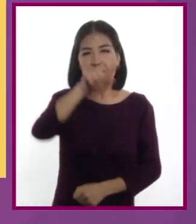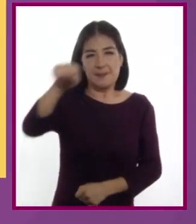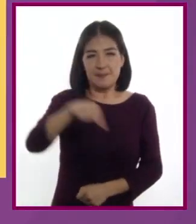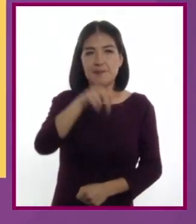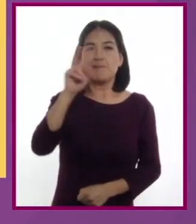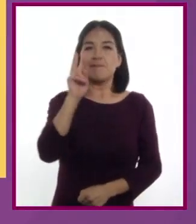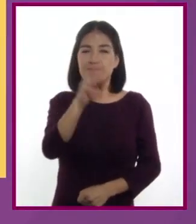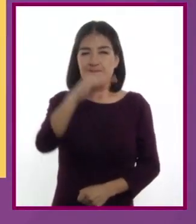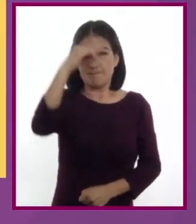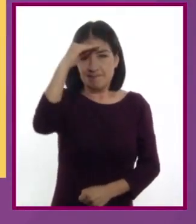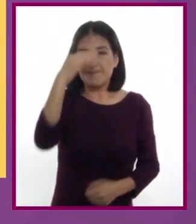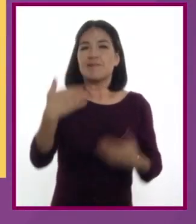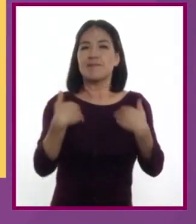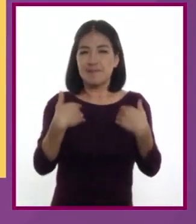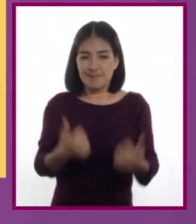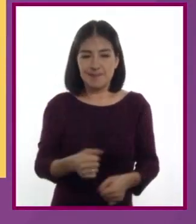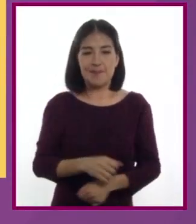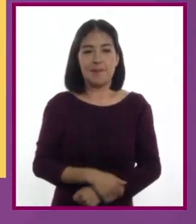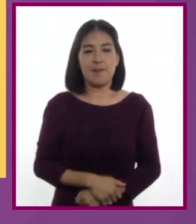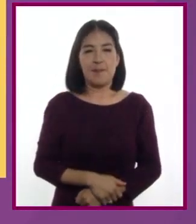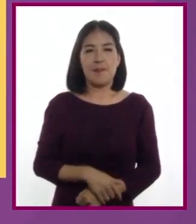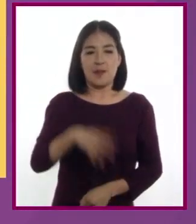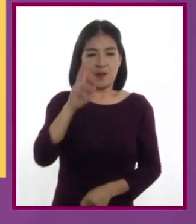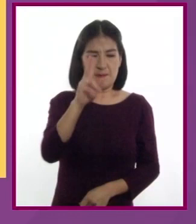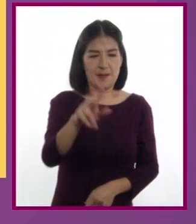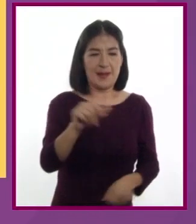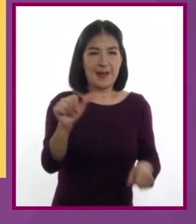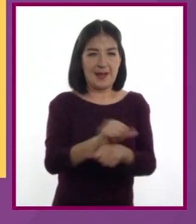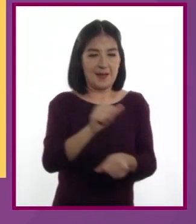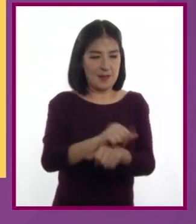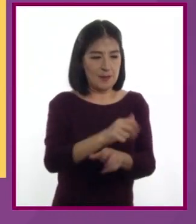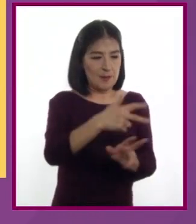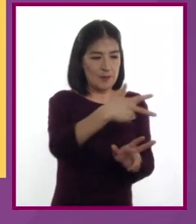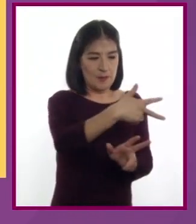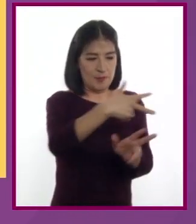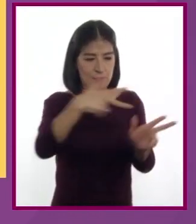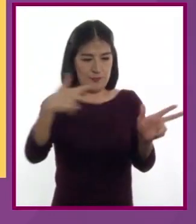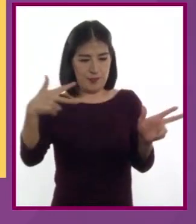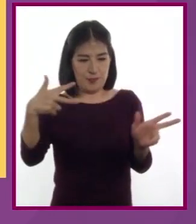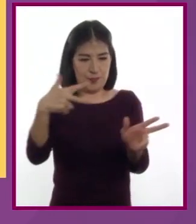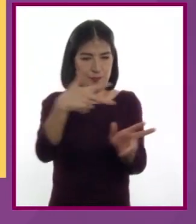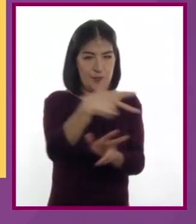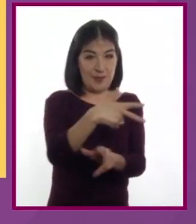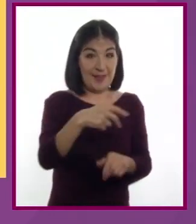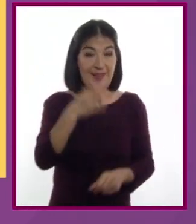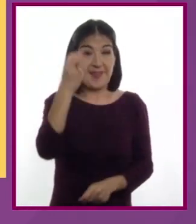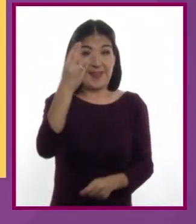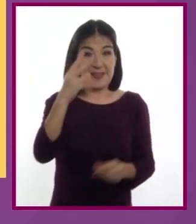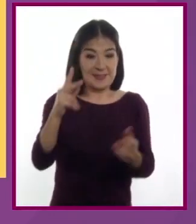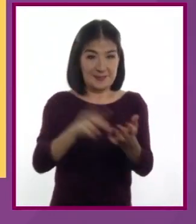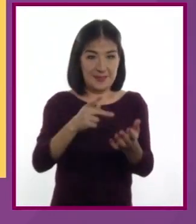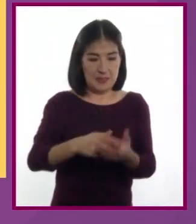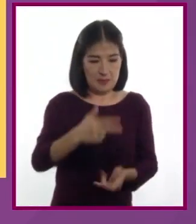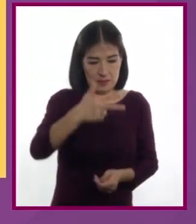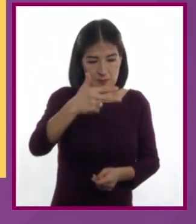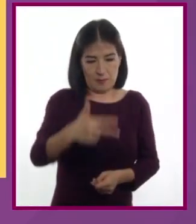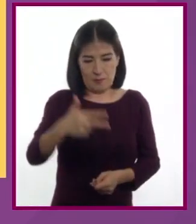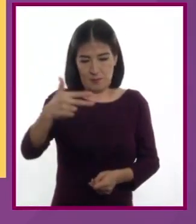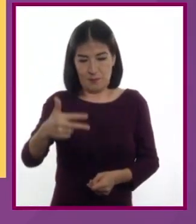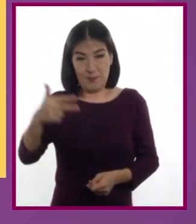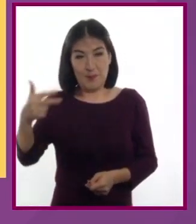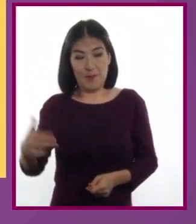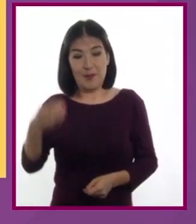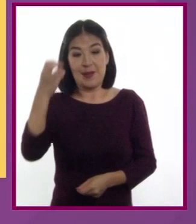Reflexionemos lo siguiente. Considerando que el móvil se desplaza 3 veces 2 unidades en cada uno de estos